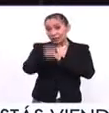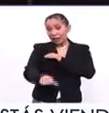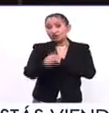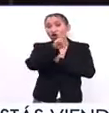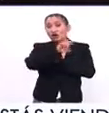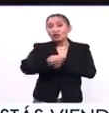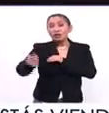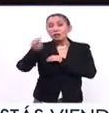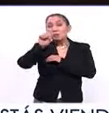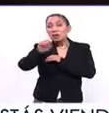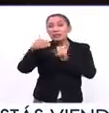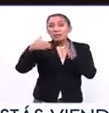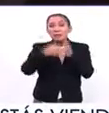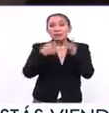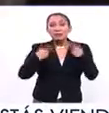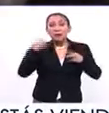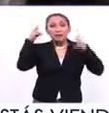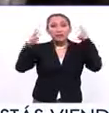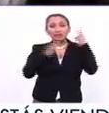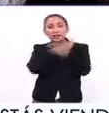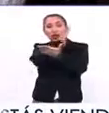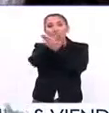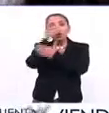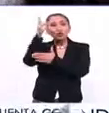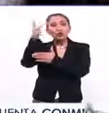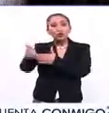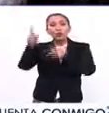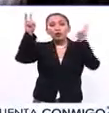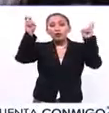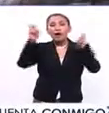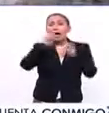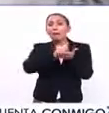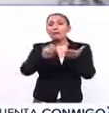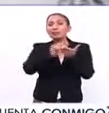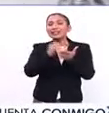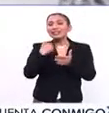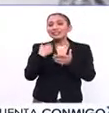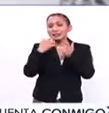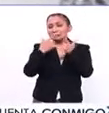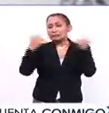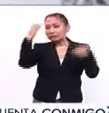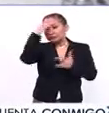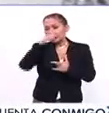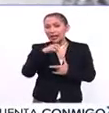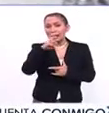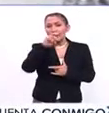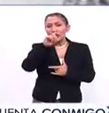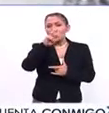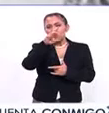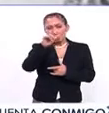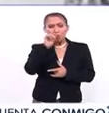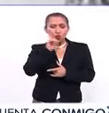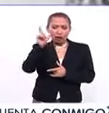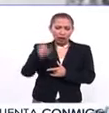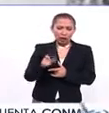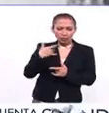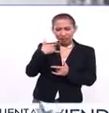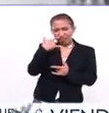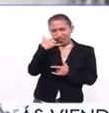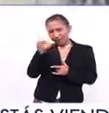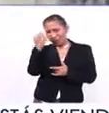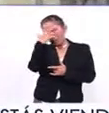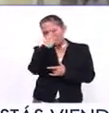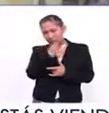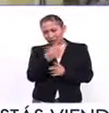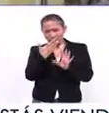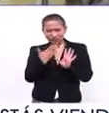fueron 220,000 visitantes los que apreciaron apuntes y anécdotas. Y es que Remedios Varo, la mujer, una misteriosa belleza un